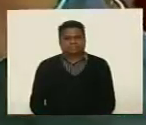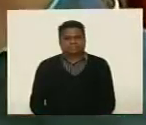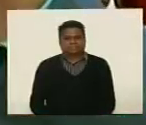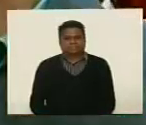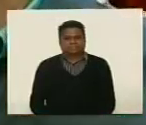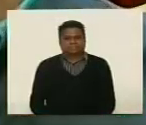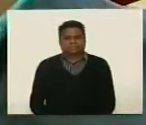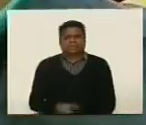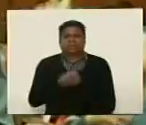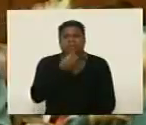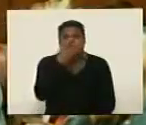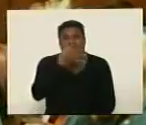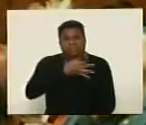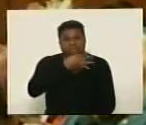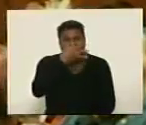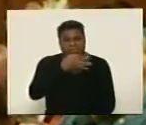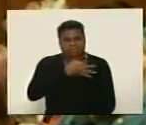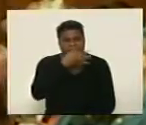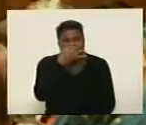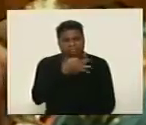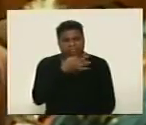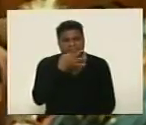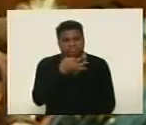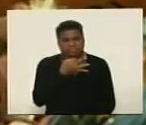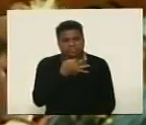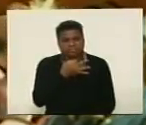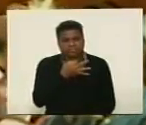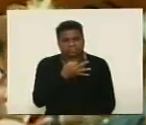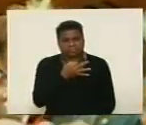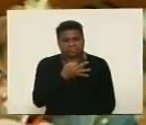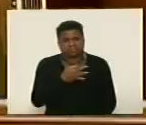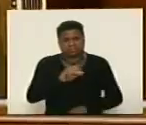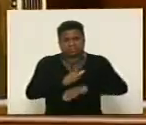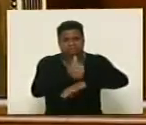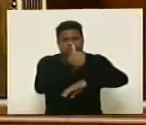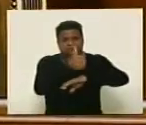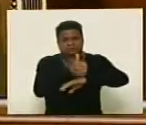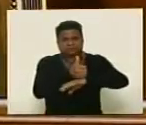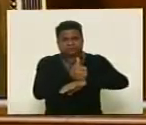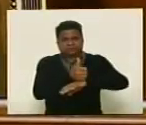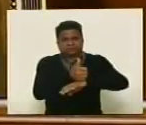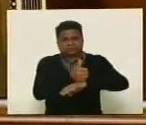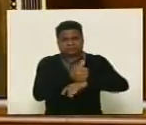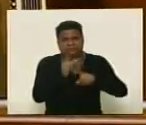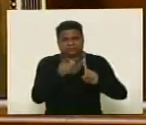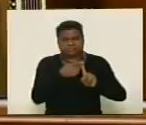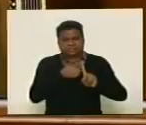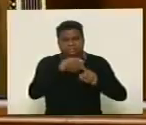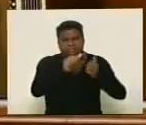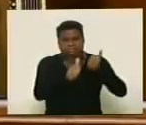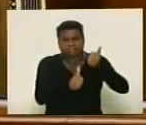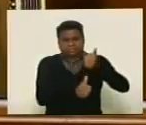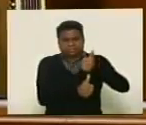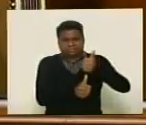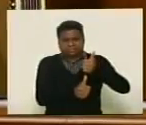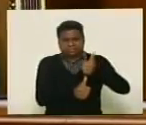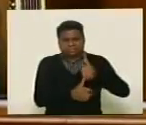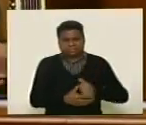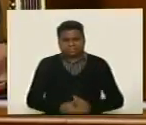Sí, muy buenas tardes, licenciada Tania Díaz, primera vicepresidenta. Un saludo al doctor, segundo